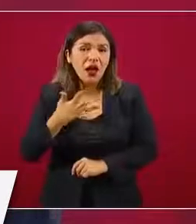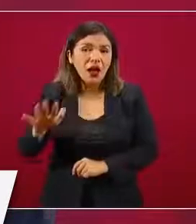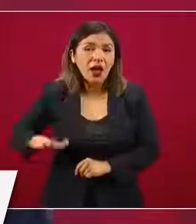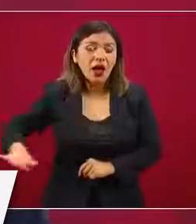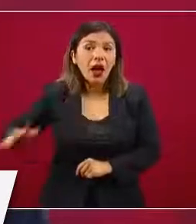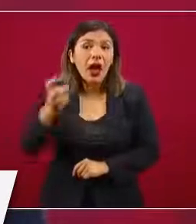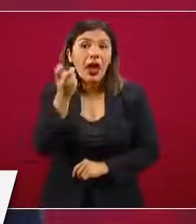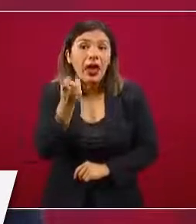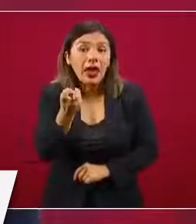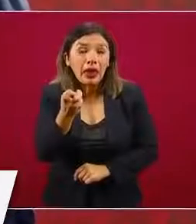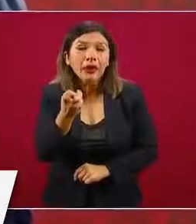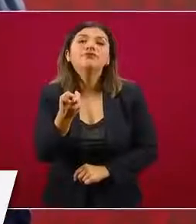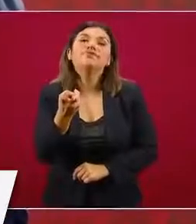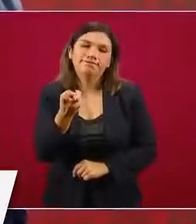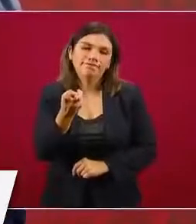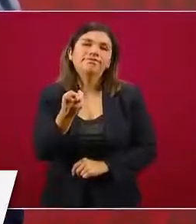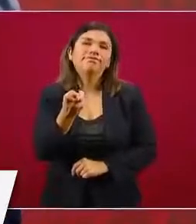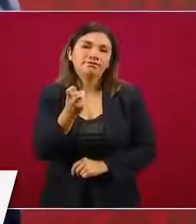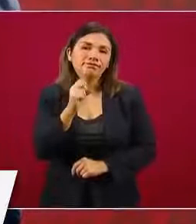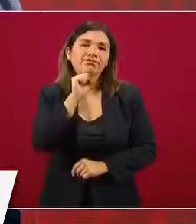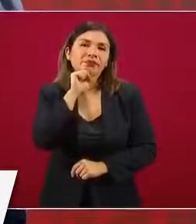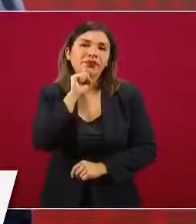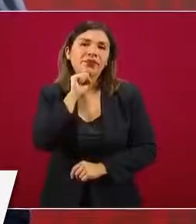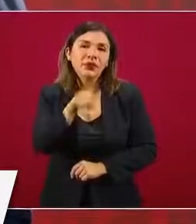y eso también